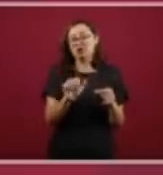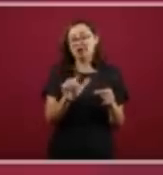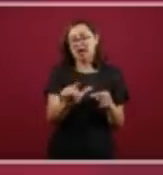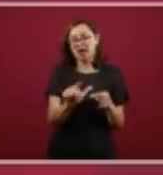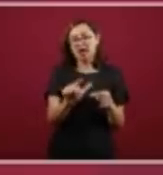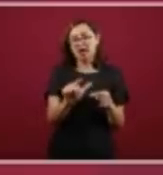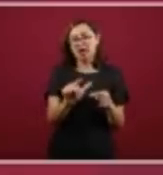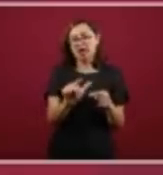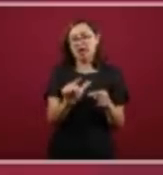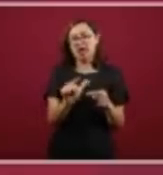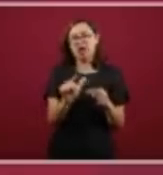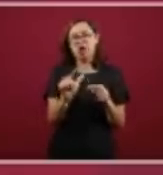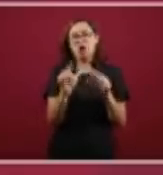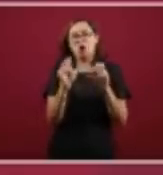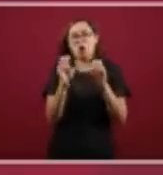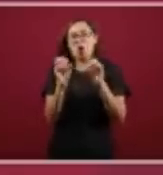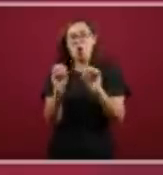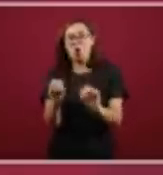o